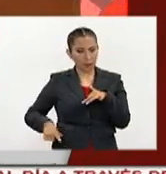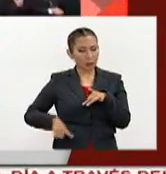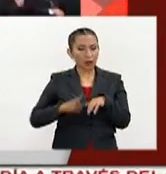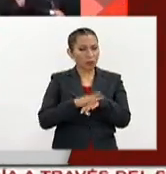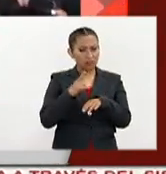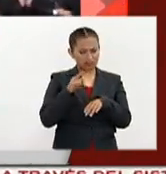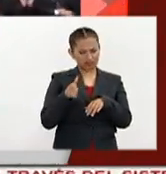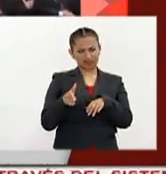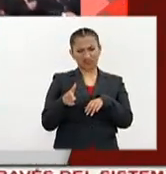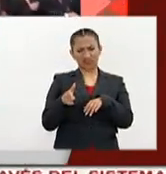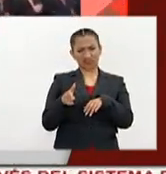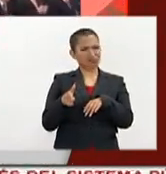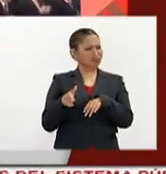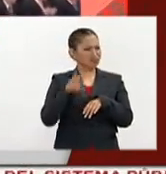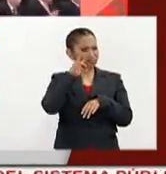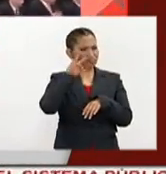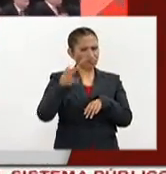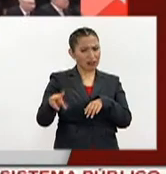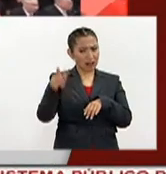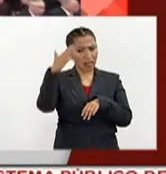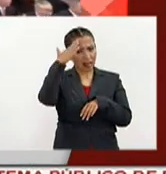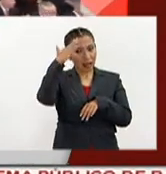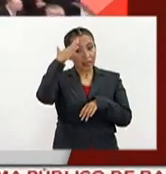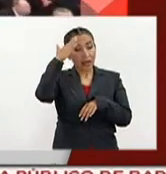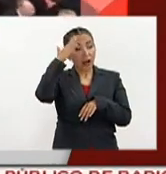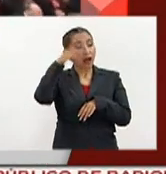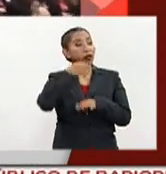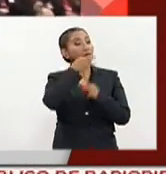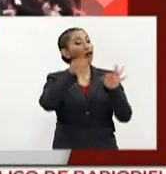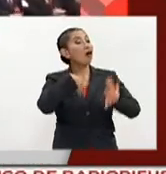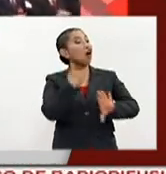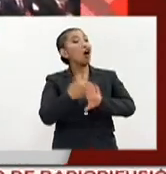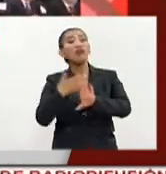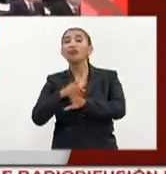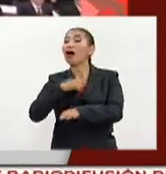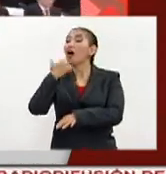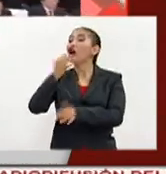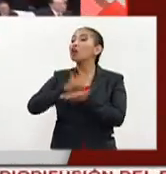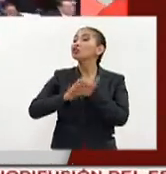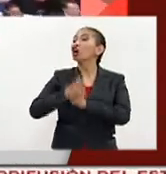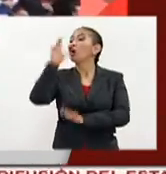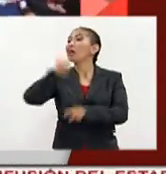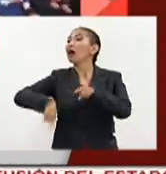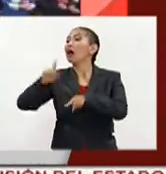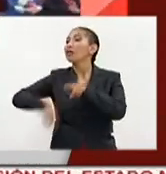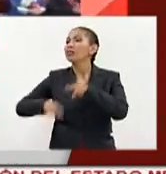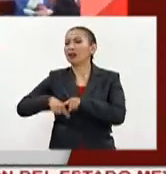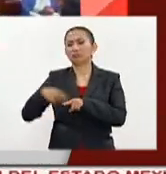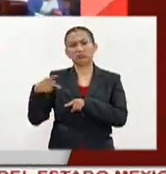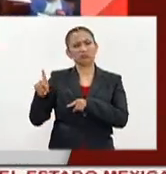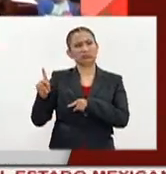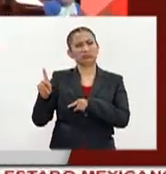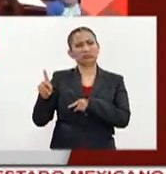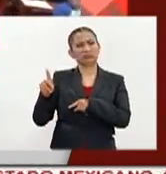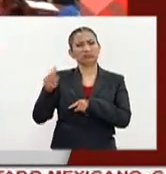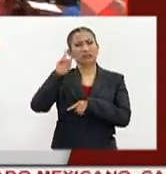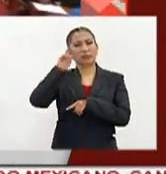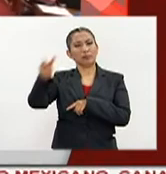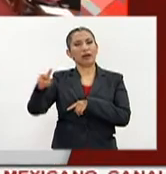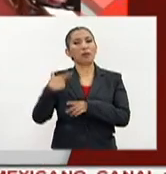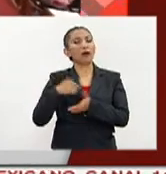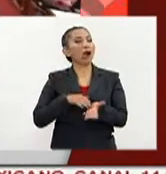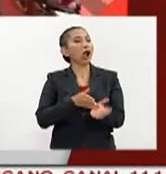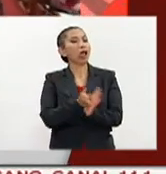por efectivamente liderar una campaña anticorrupción que pues también abre la posibilidad de que sea con